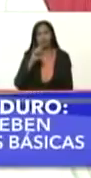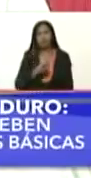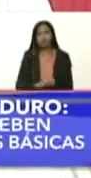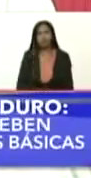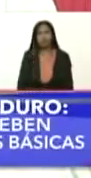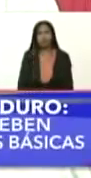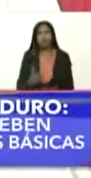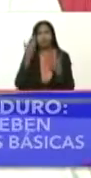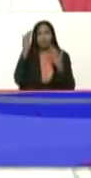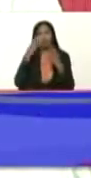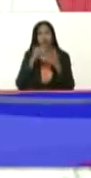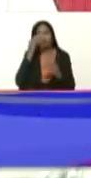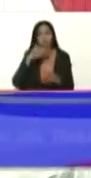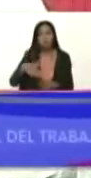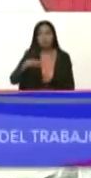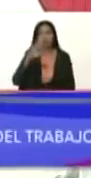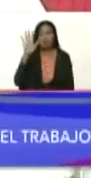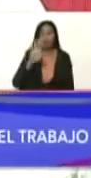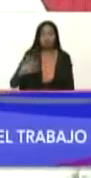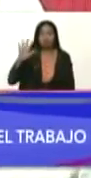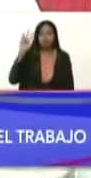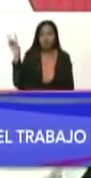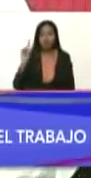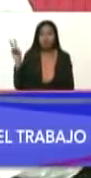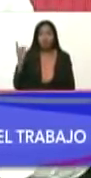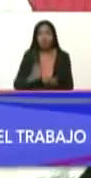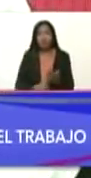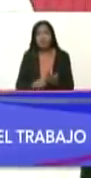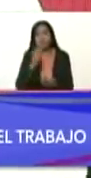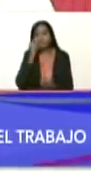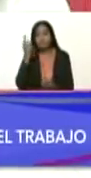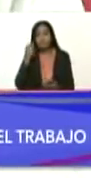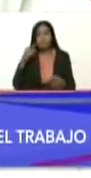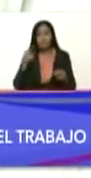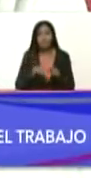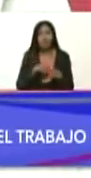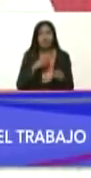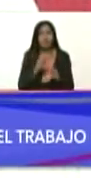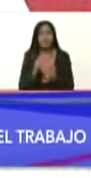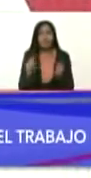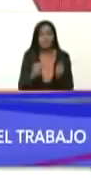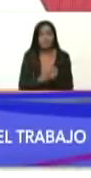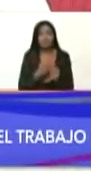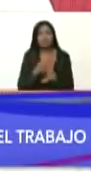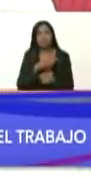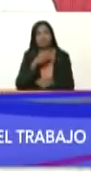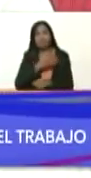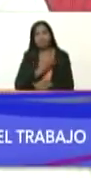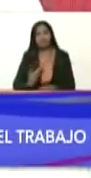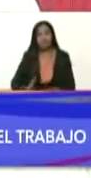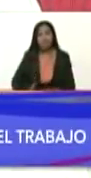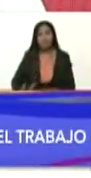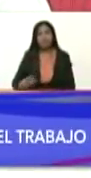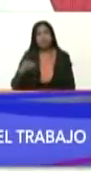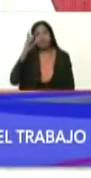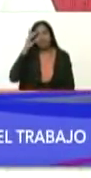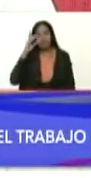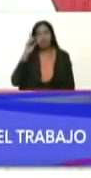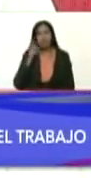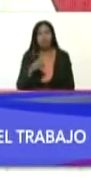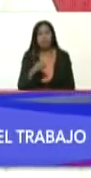Un saludo a todo el pueblo de Venezuela, a nuestros hermanos y hermanas, vicepresidenta, vicepresidente Tárez,